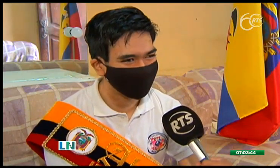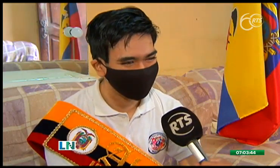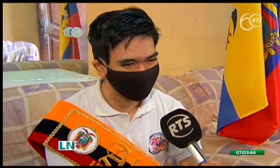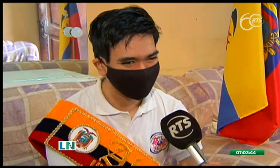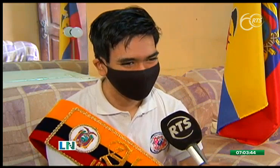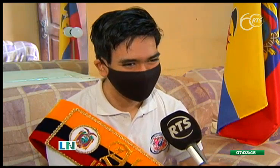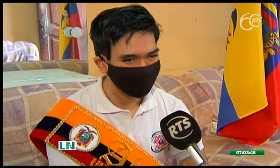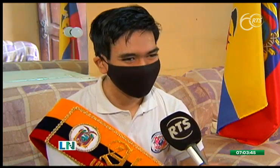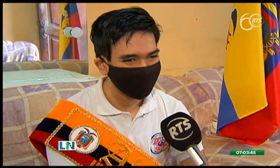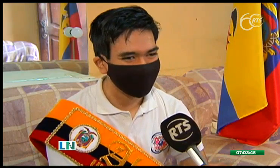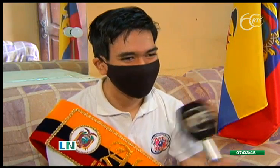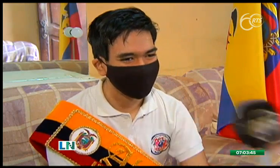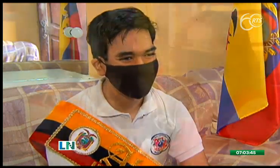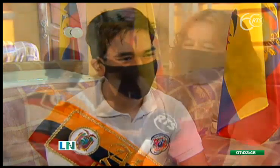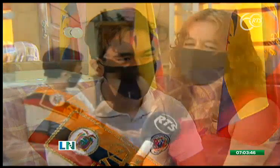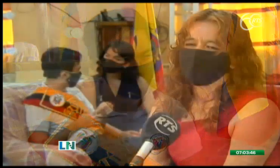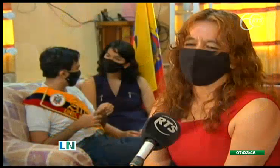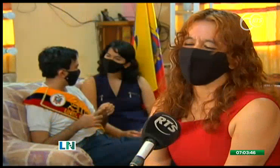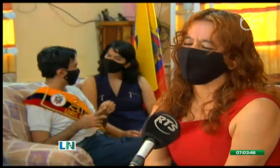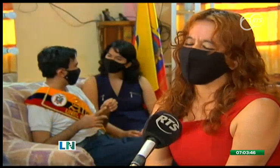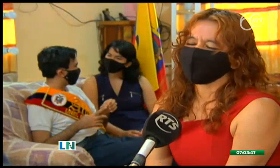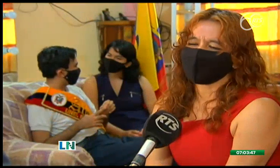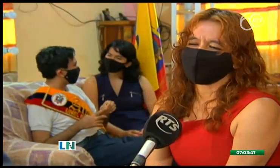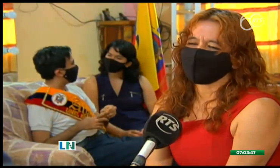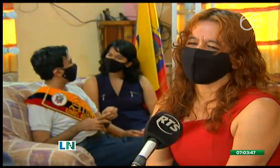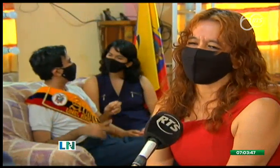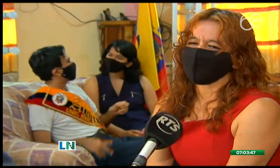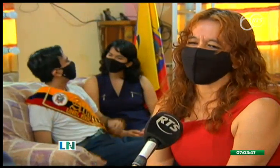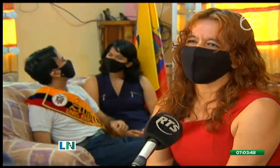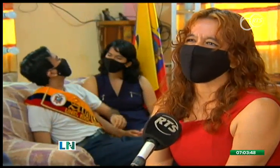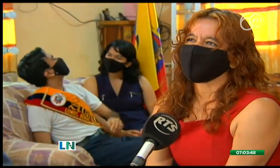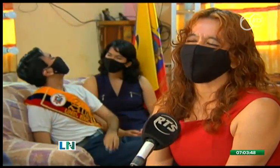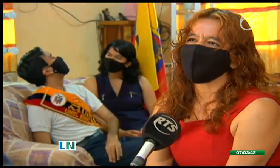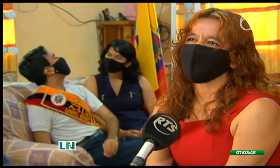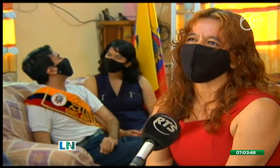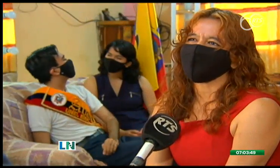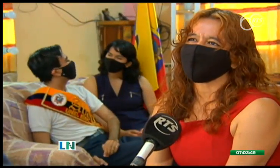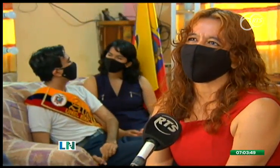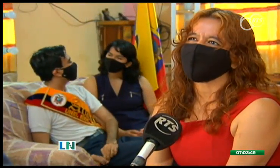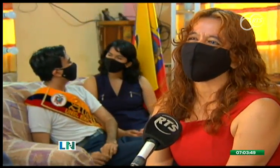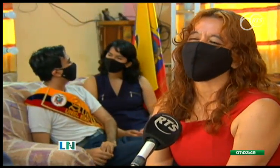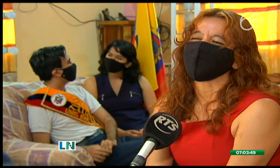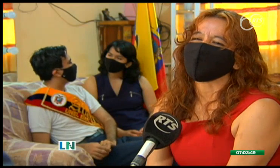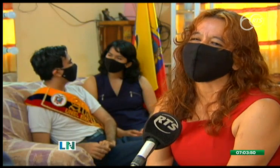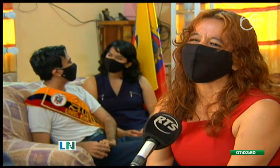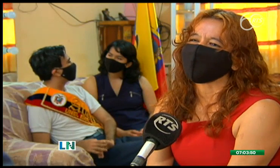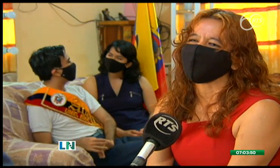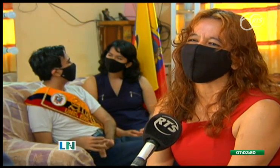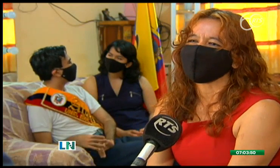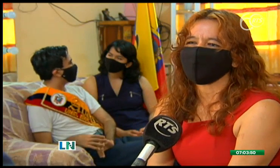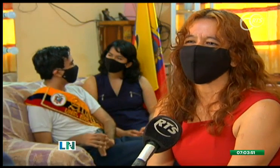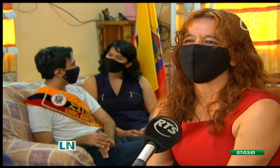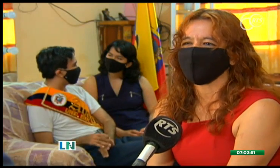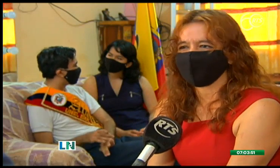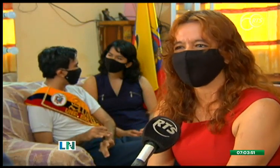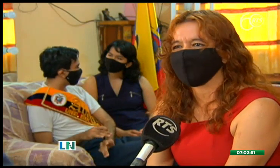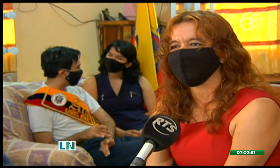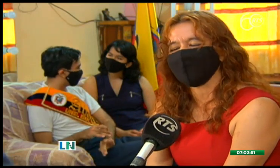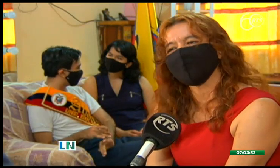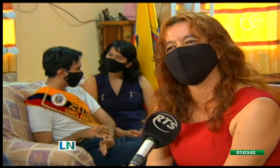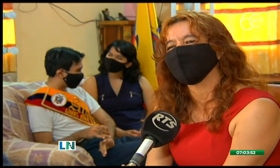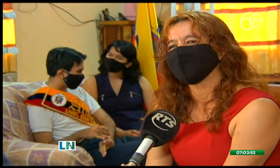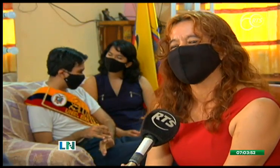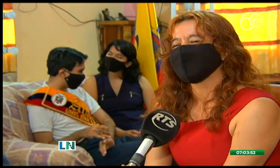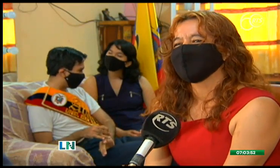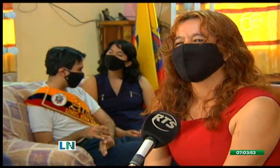el lenguaje. Yo muy contenta de ver ese logro que ha hecho mi hijo con tanto esfuerzo